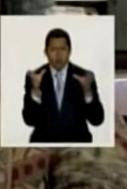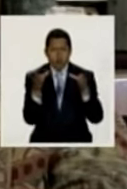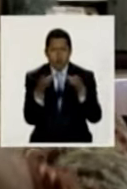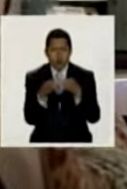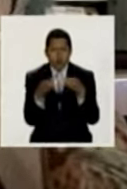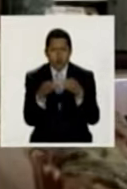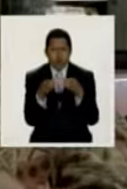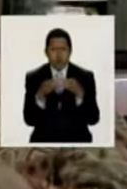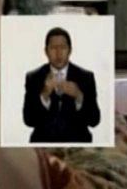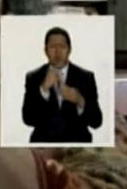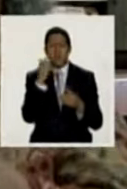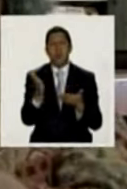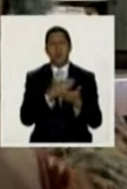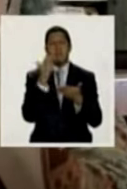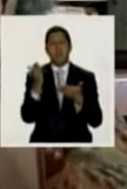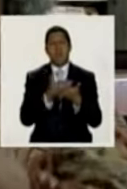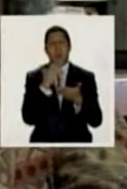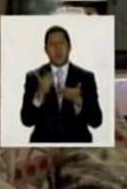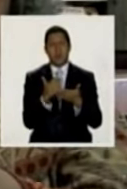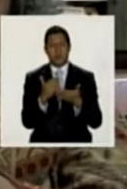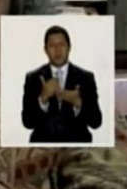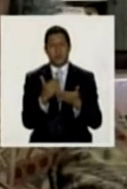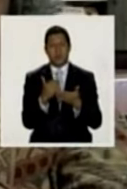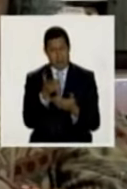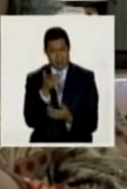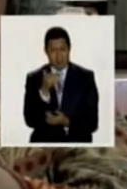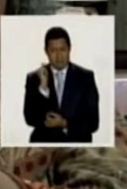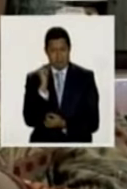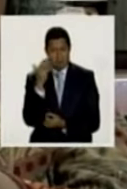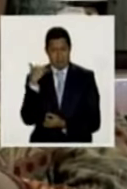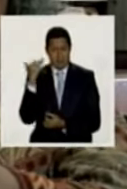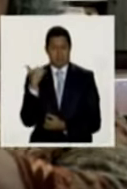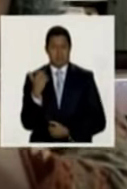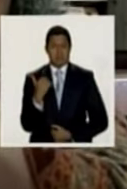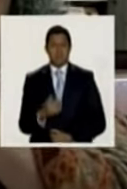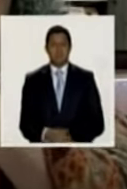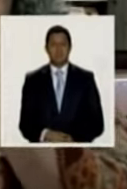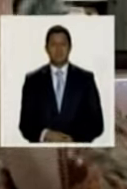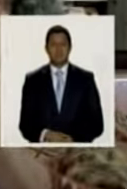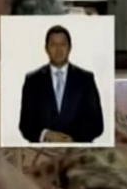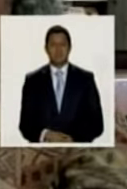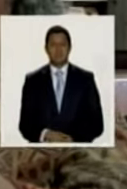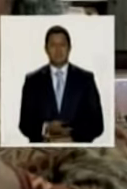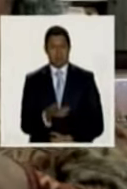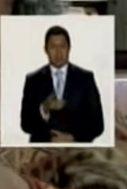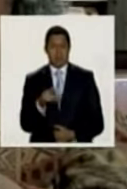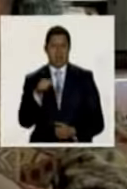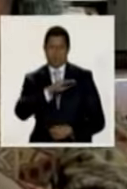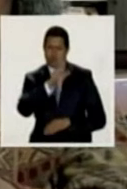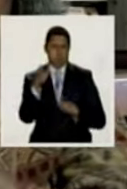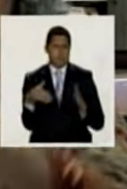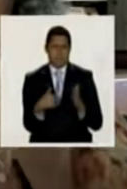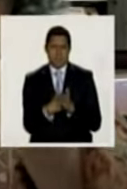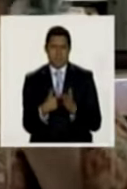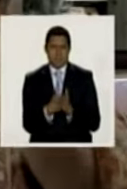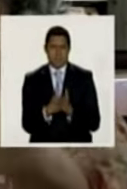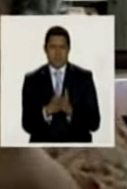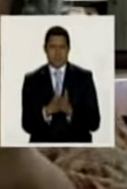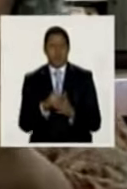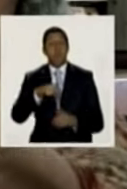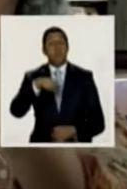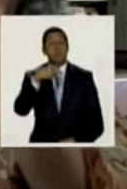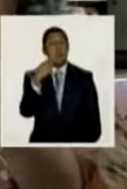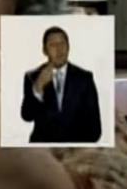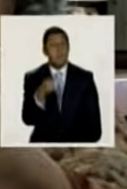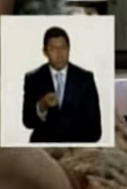como decimos en literatura, un corpus literario, digamos, dibujado totalmente de lo que vendría a